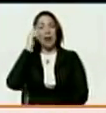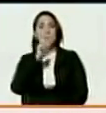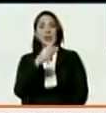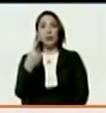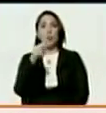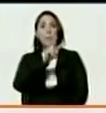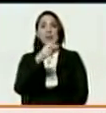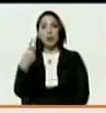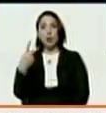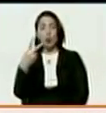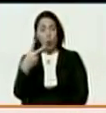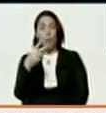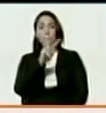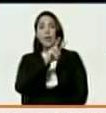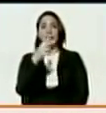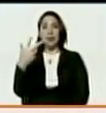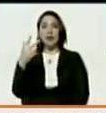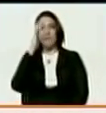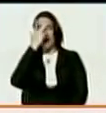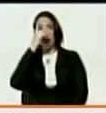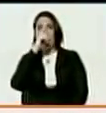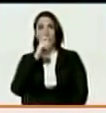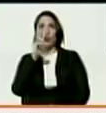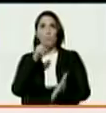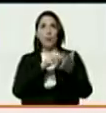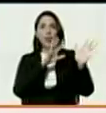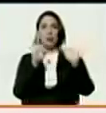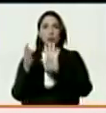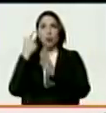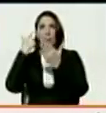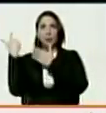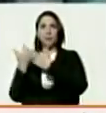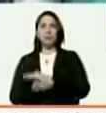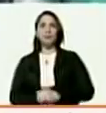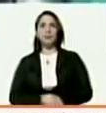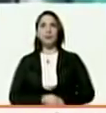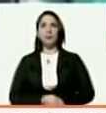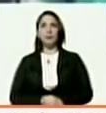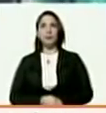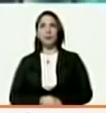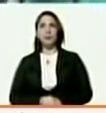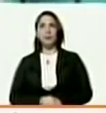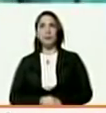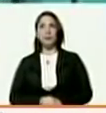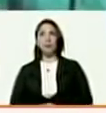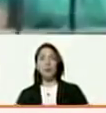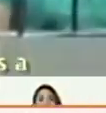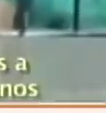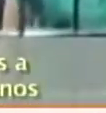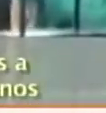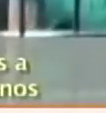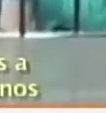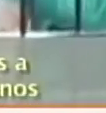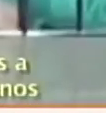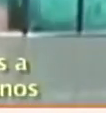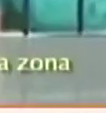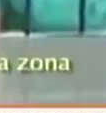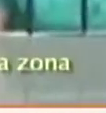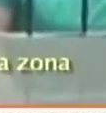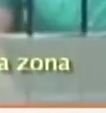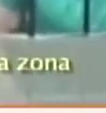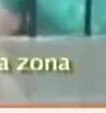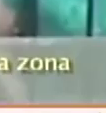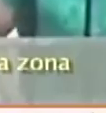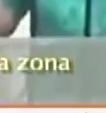21, 22 y 23 de febrero del año 2019. Adelante, video. En uno de los lugares a donde están los militares